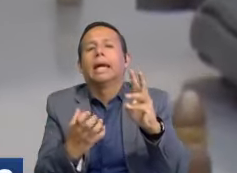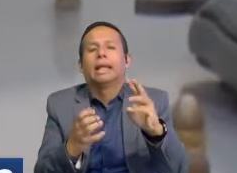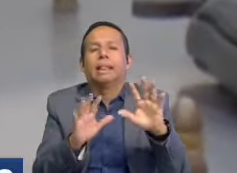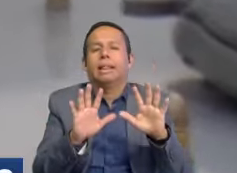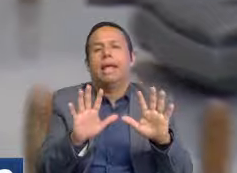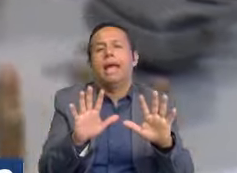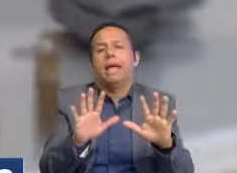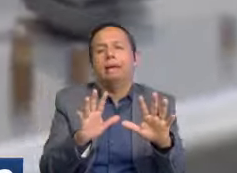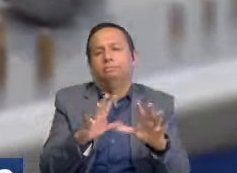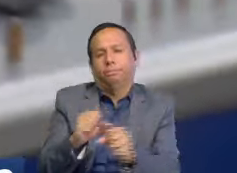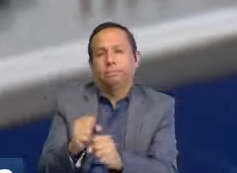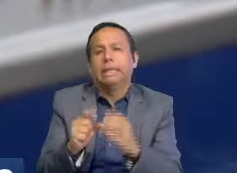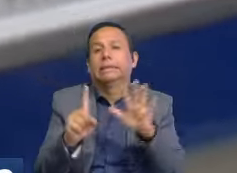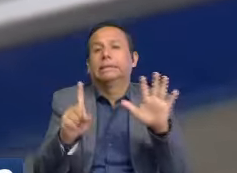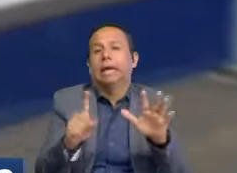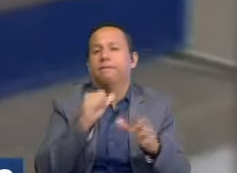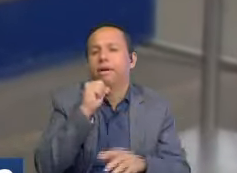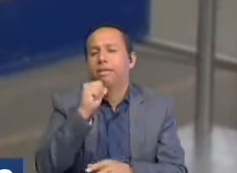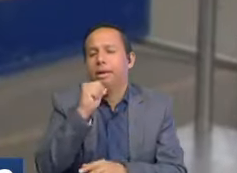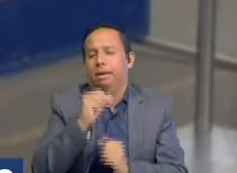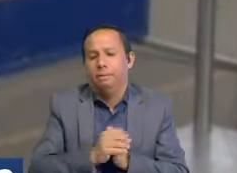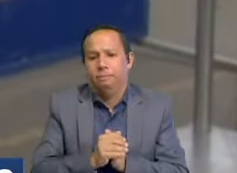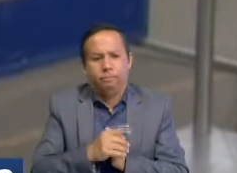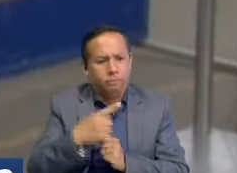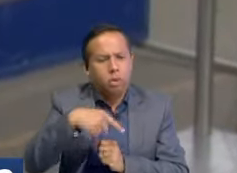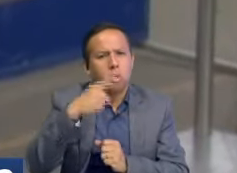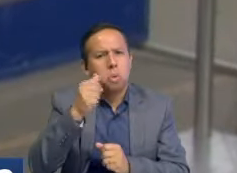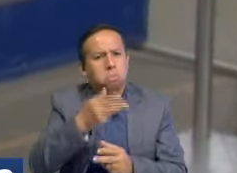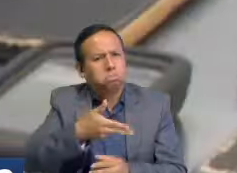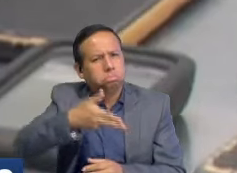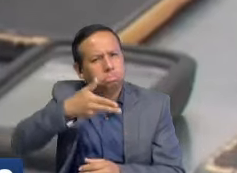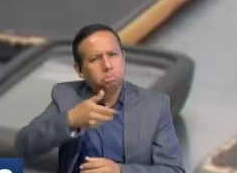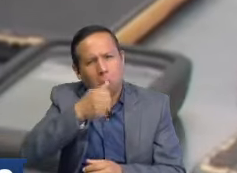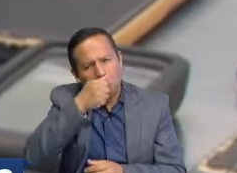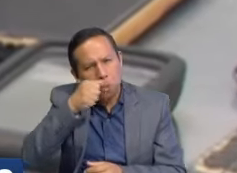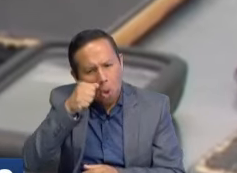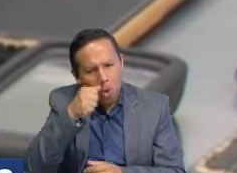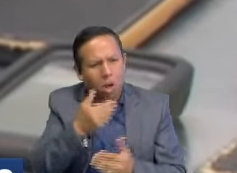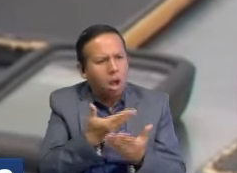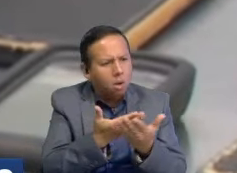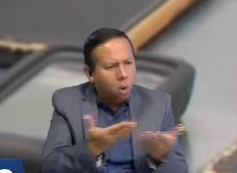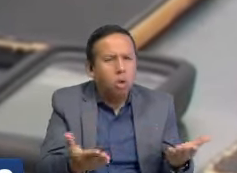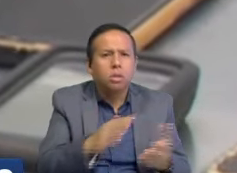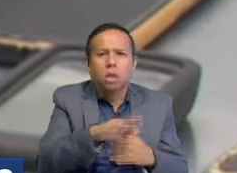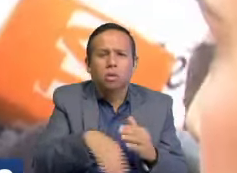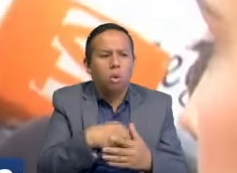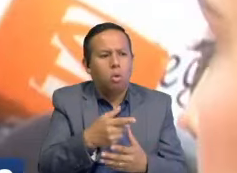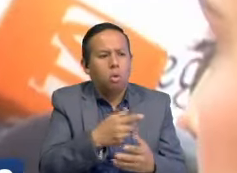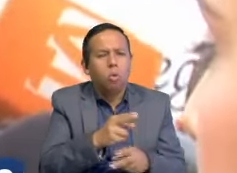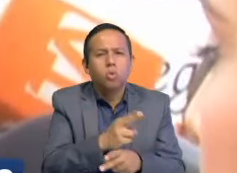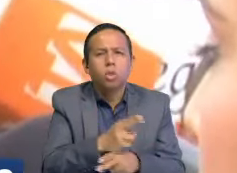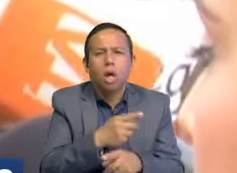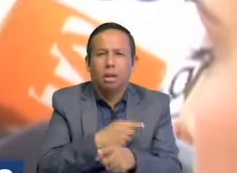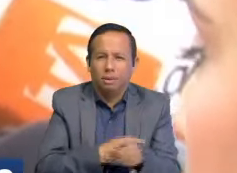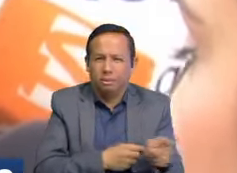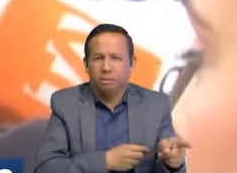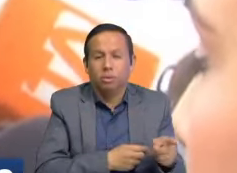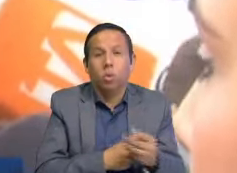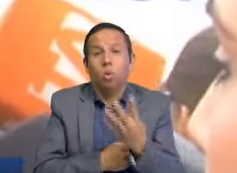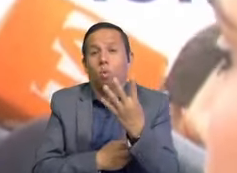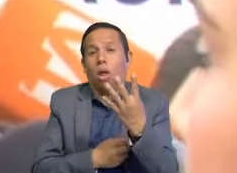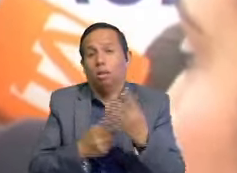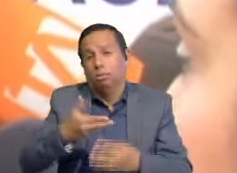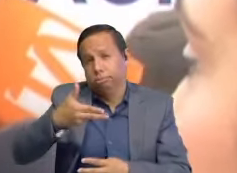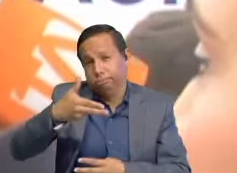Entre las evidencias hay armamento, drogas y algunos elementos usados por los narcotraficantes. Vemos que tenemos 4 armas de